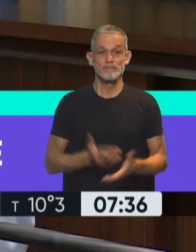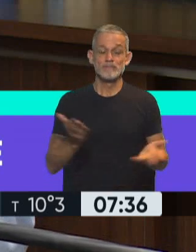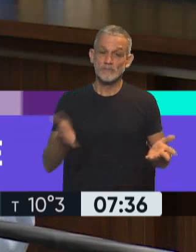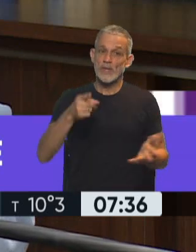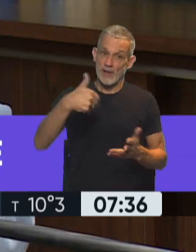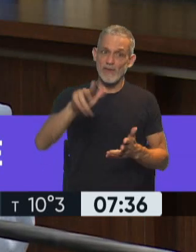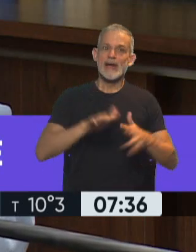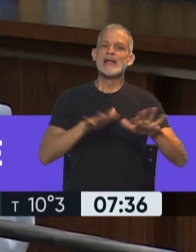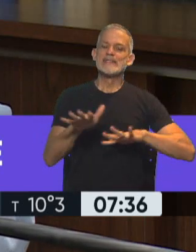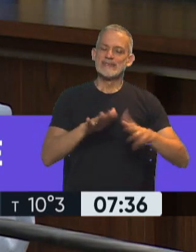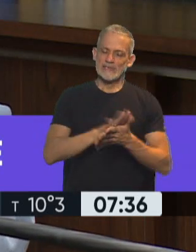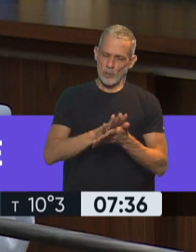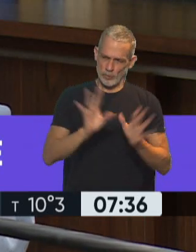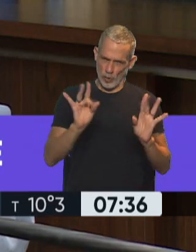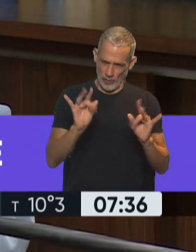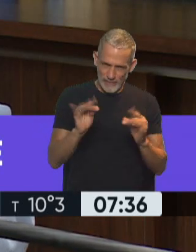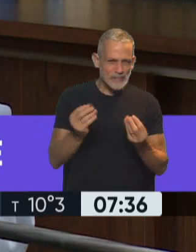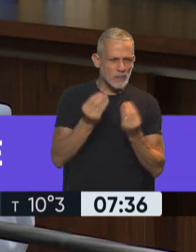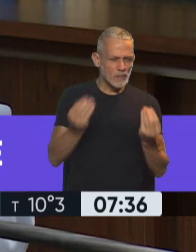para una situación compleja porque